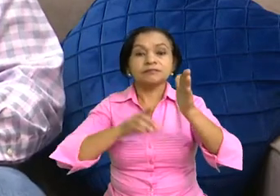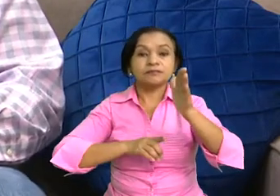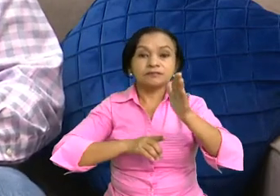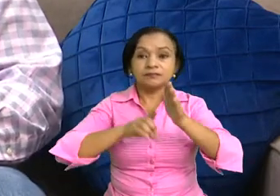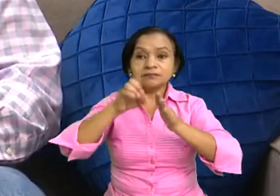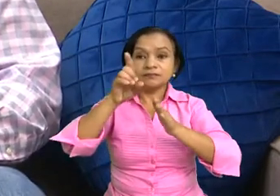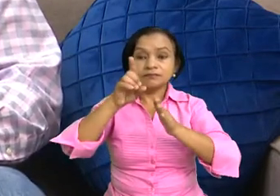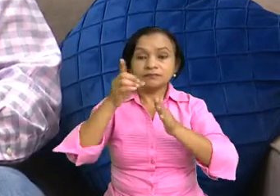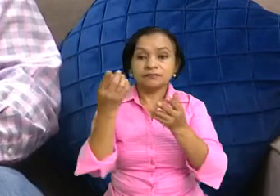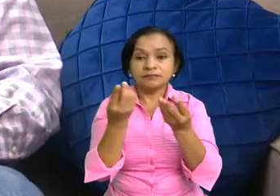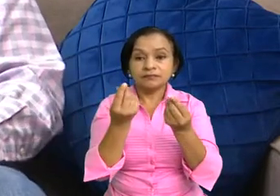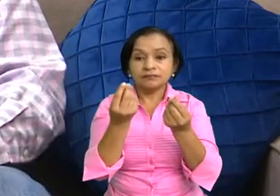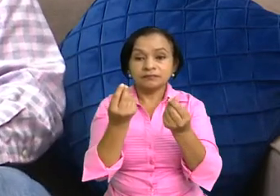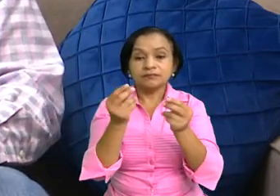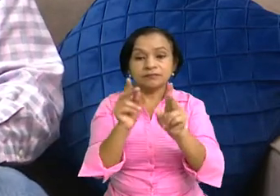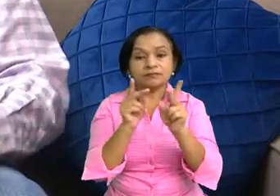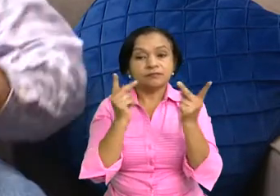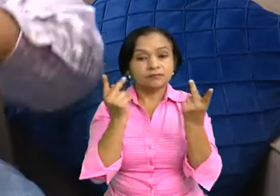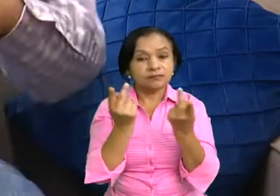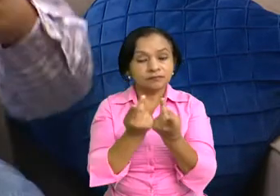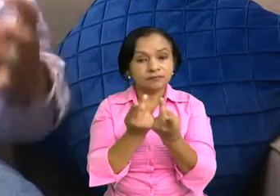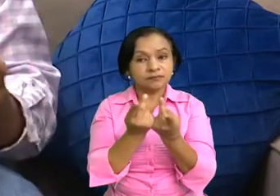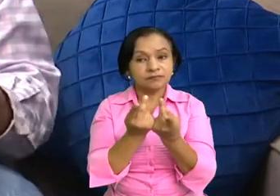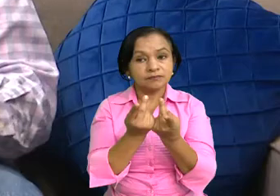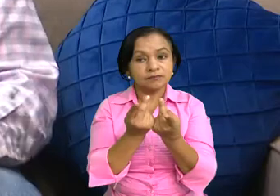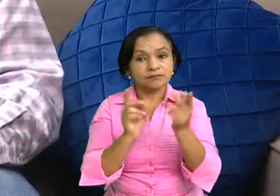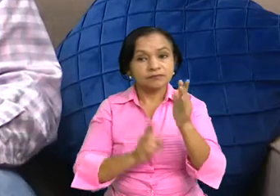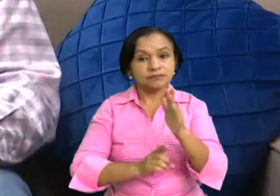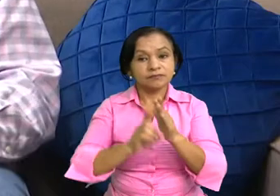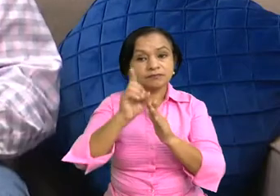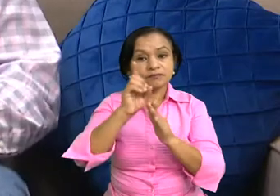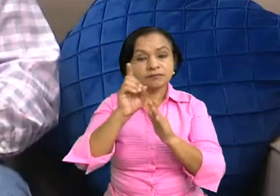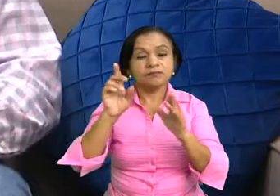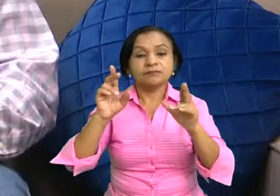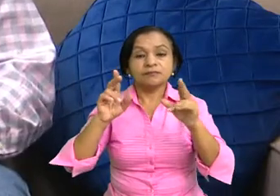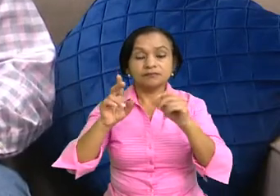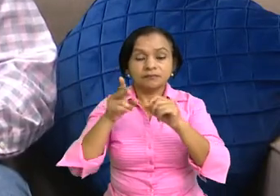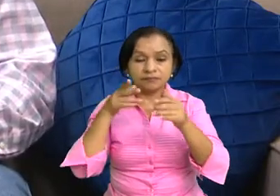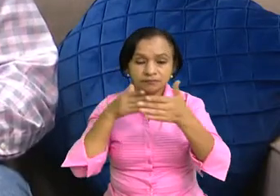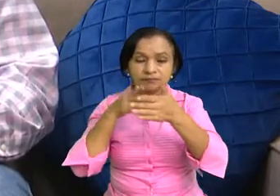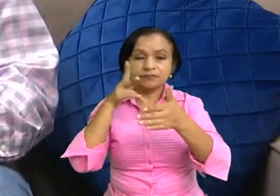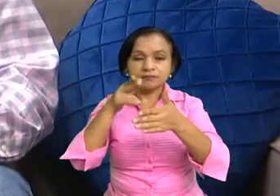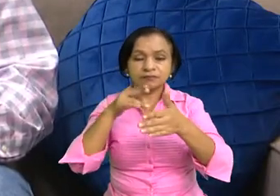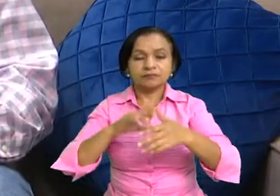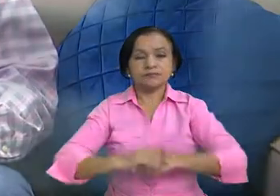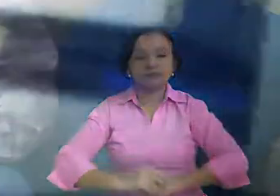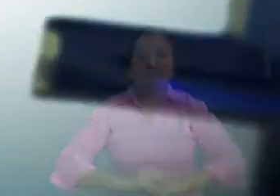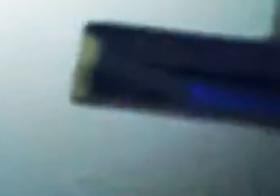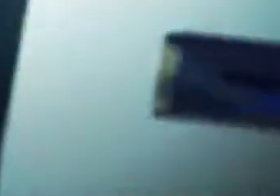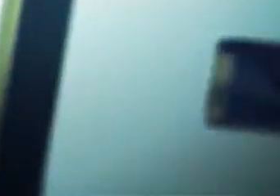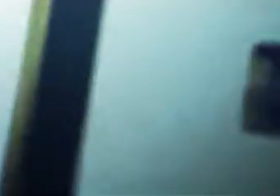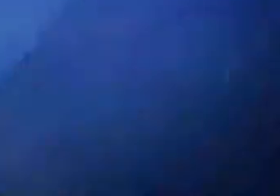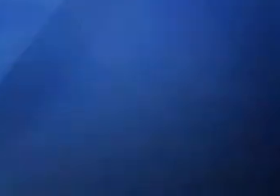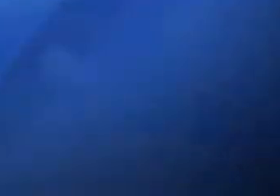no solo económico de nuestro pueblo, sino también un desarrollo integral de la nación. Breve pausa y ya volvemos.